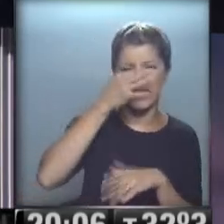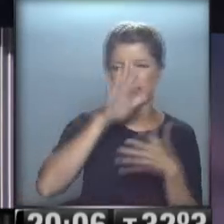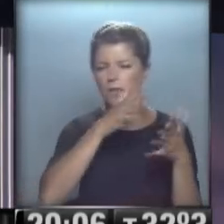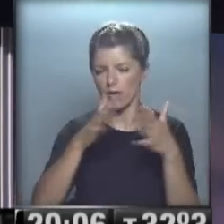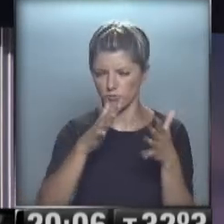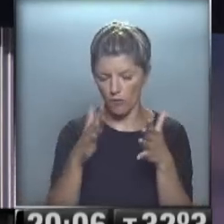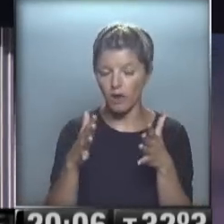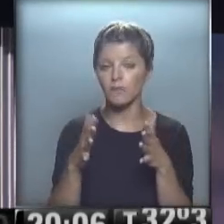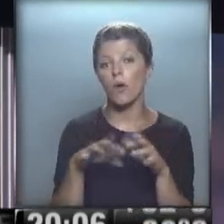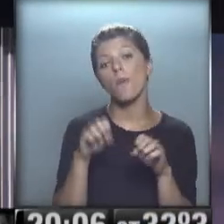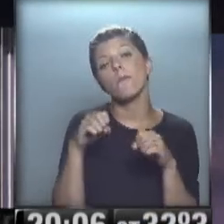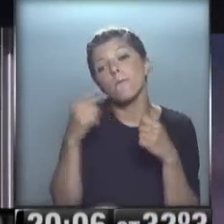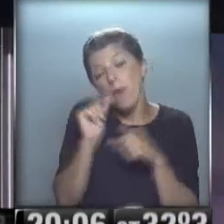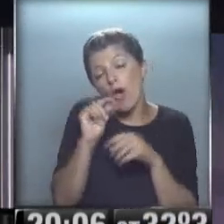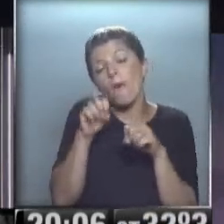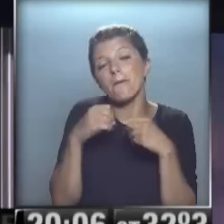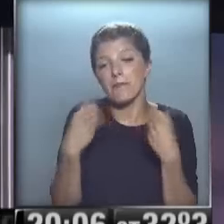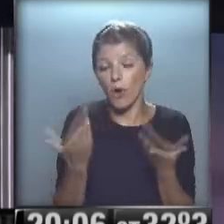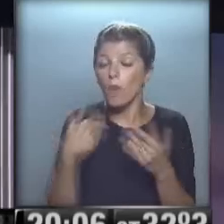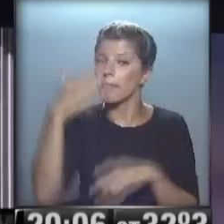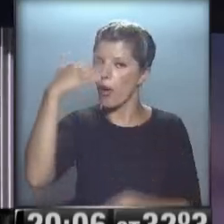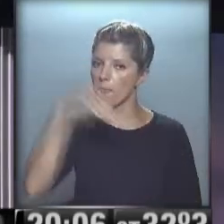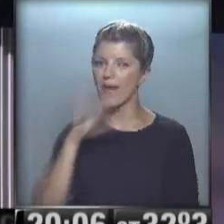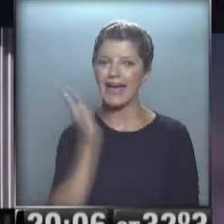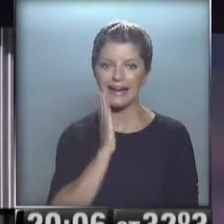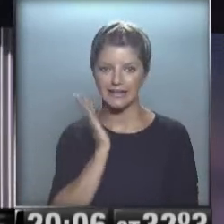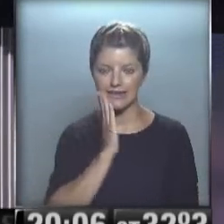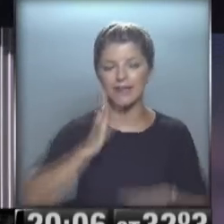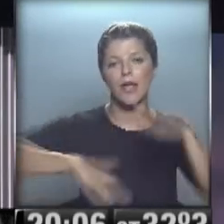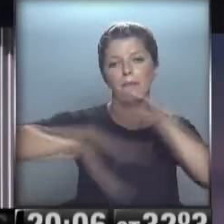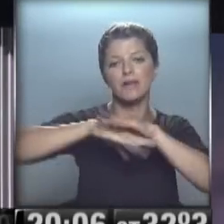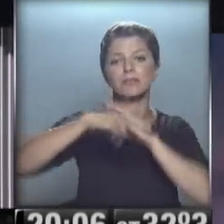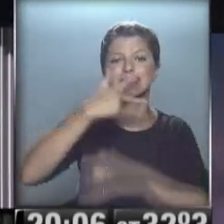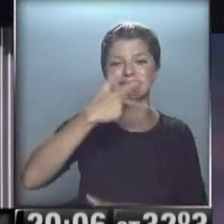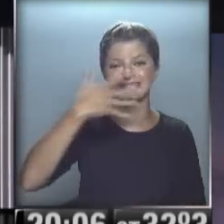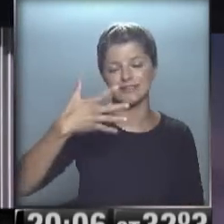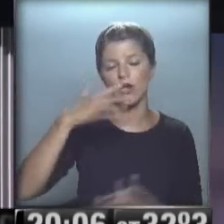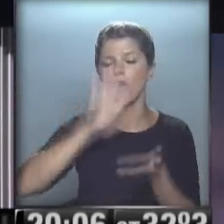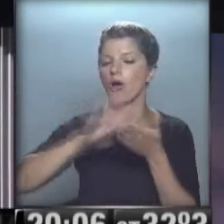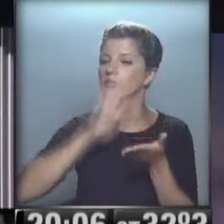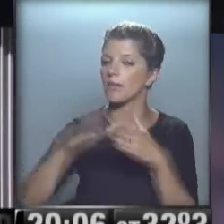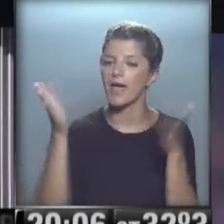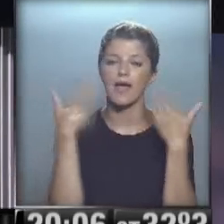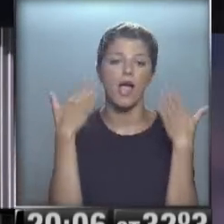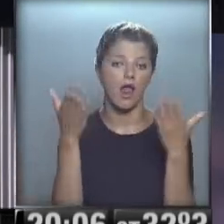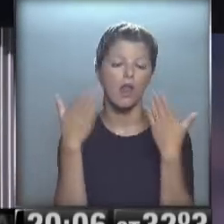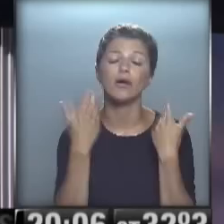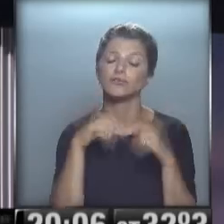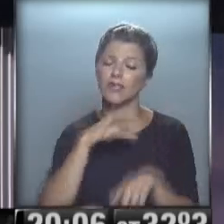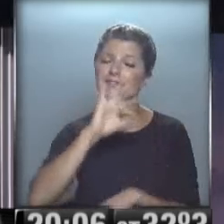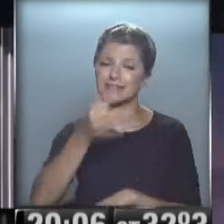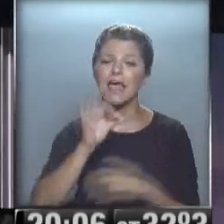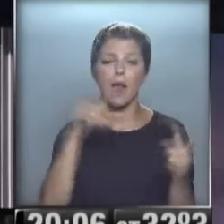poquitito más agradable, un poquitito más fresco. Pero luego, en horas de la tarde, la máxima rondará los 35 grados. Otra vez calor, si bien el viento soplará muy leve